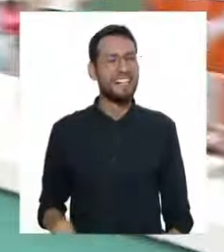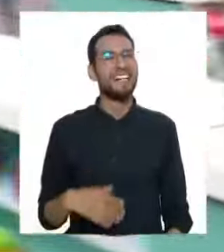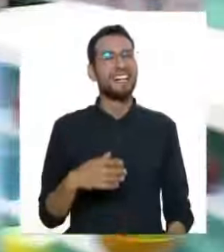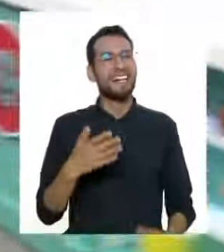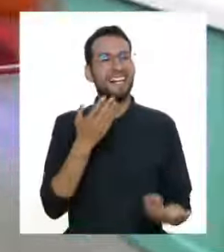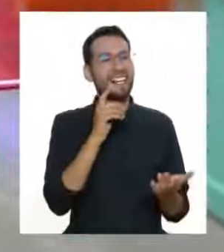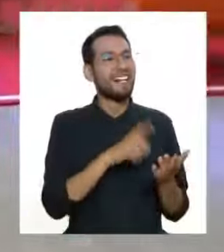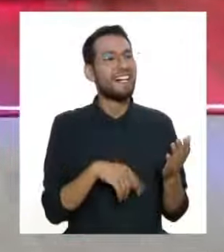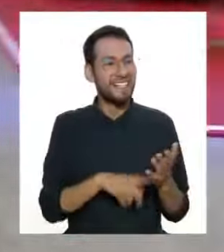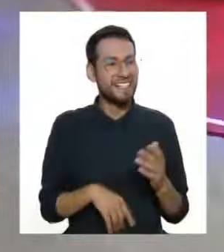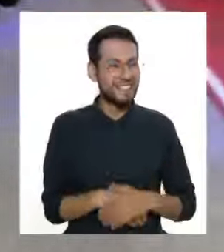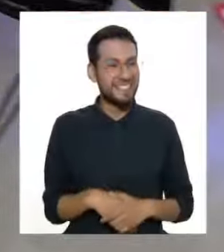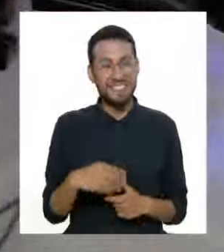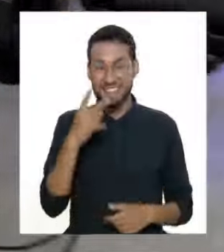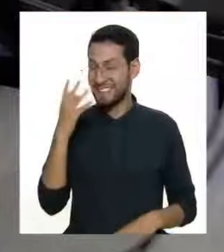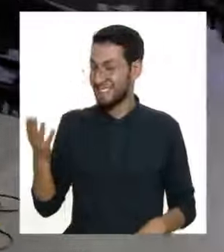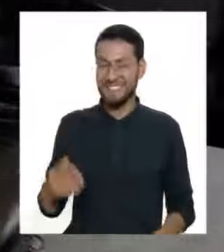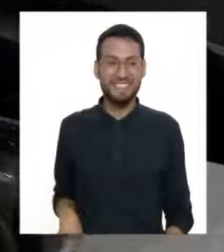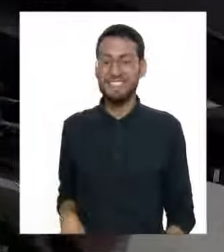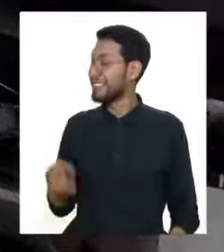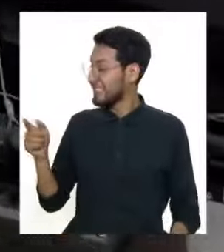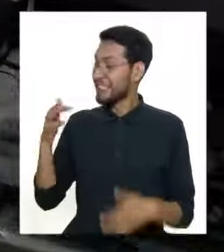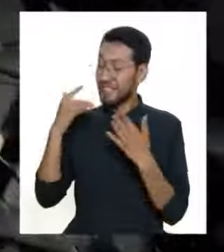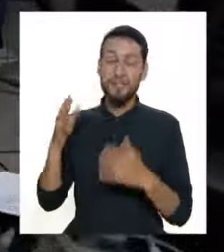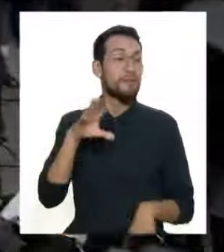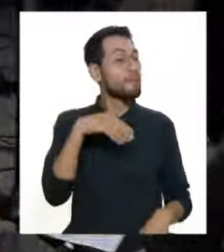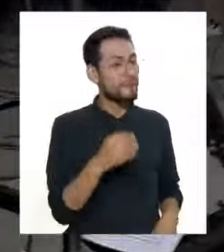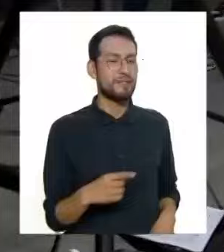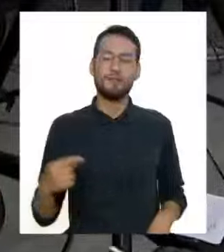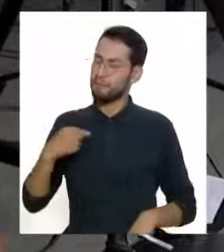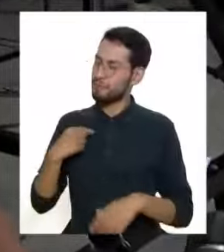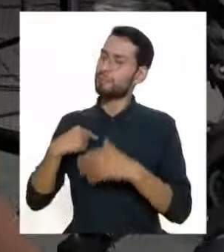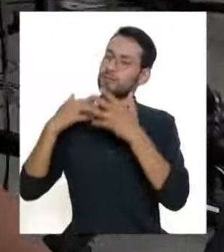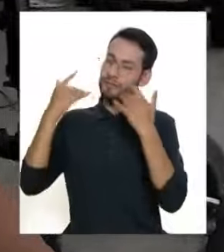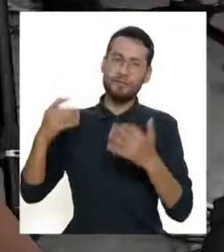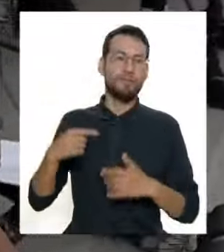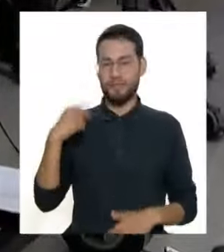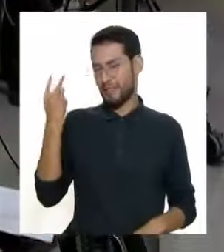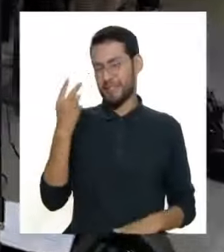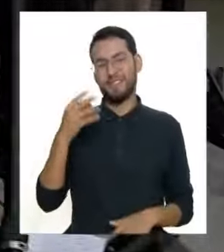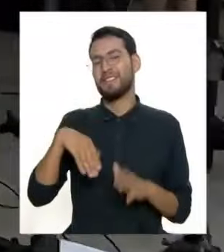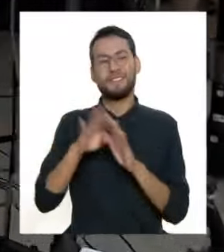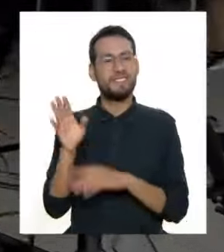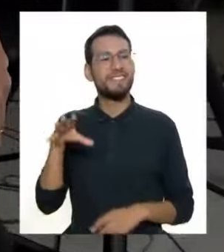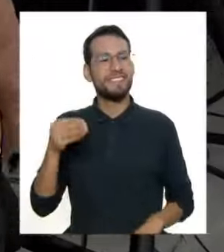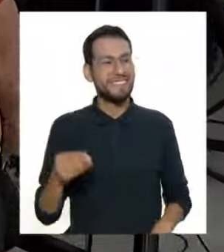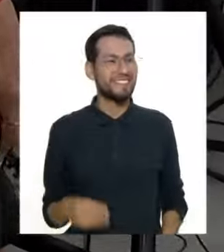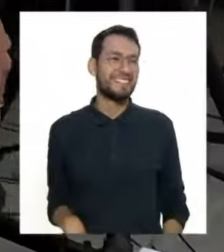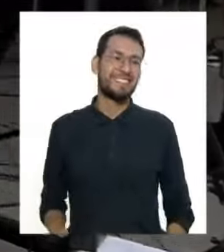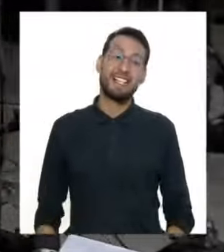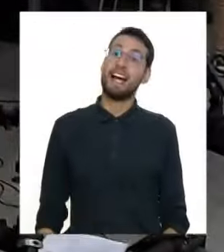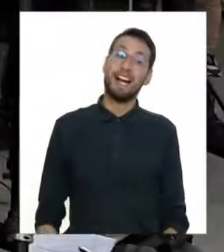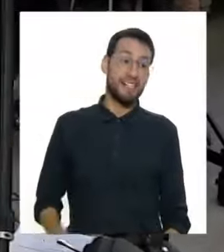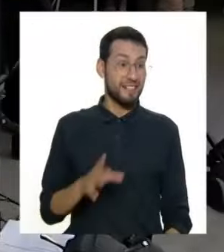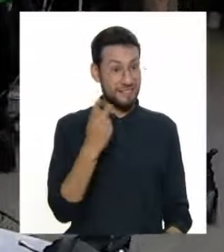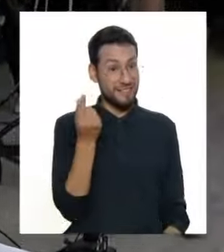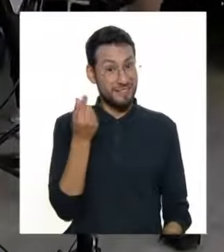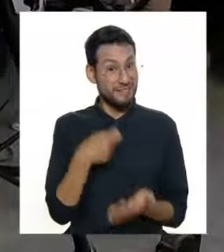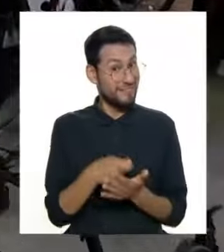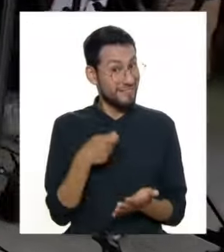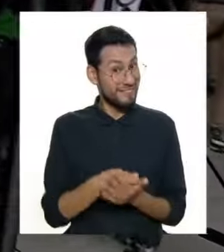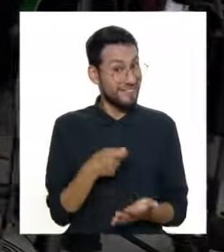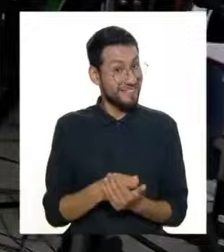por acá, a mi papi, a ver. Papi, ¿eres feliz por? Muy feliz, el viernes sobre todo más. ¿Por qué? Paga. ¡Ah, ya! Por la plata,